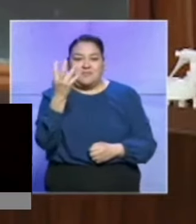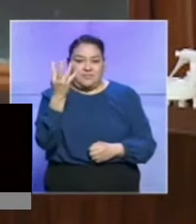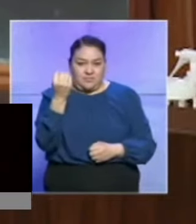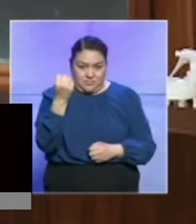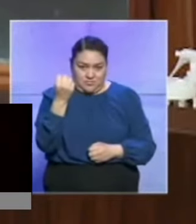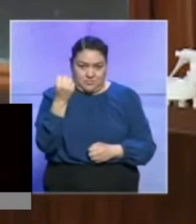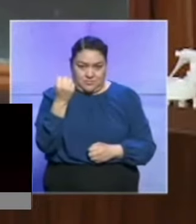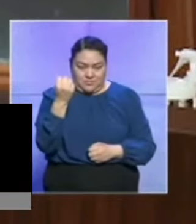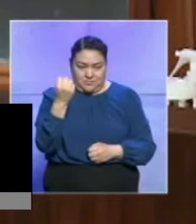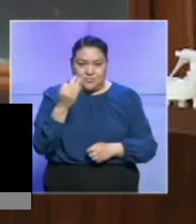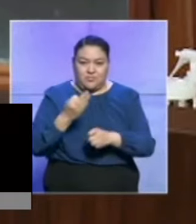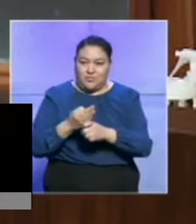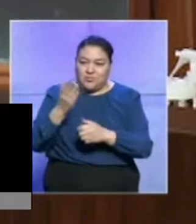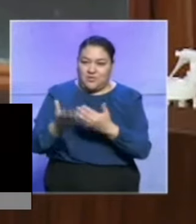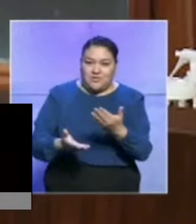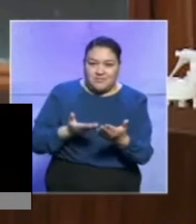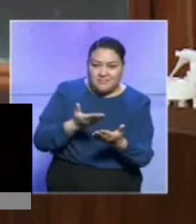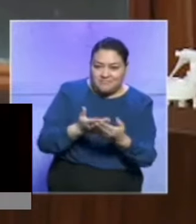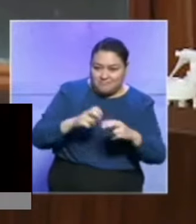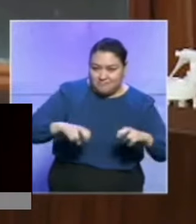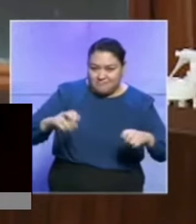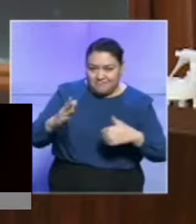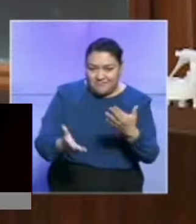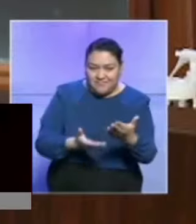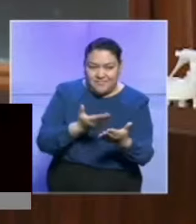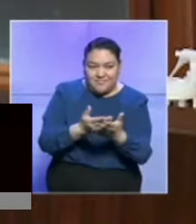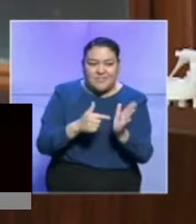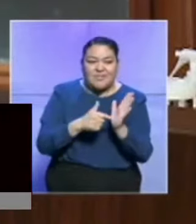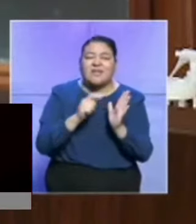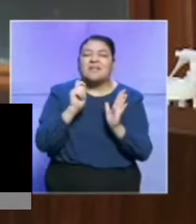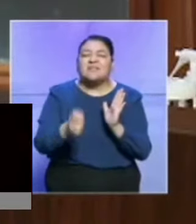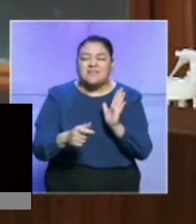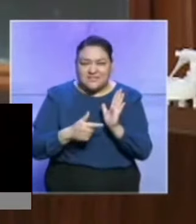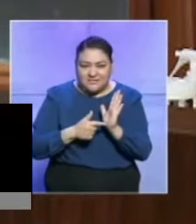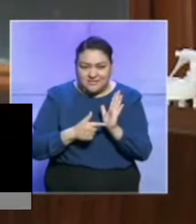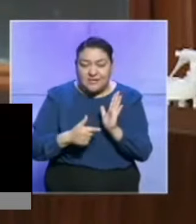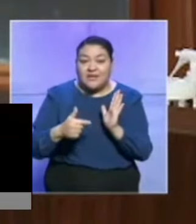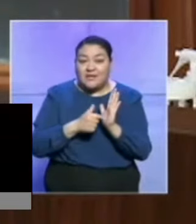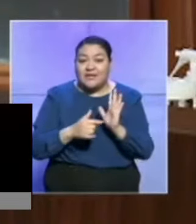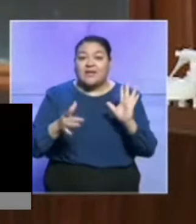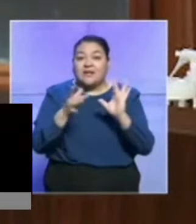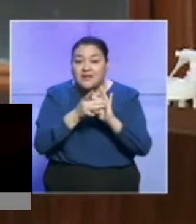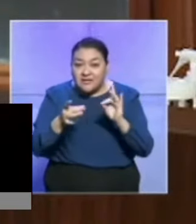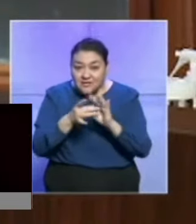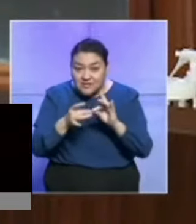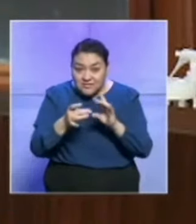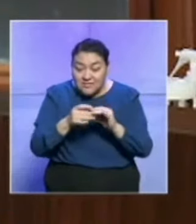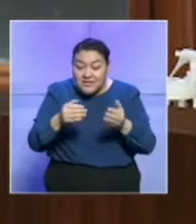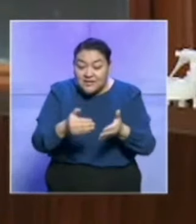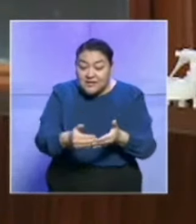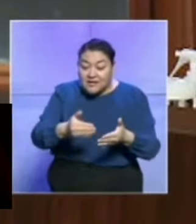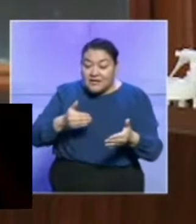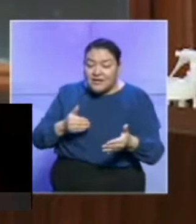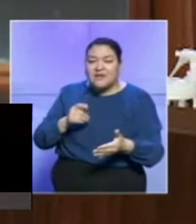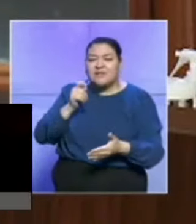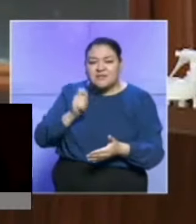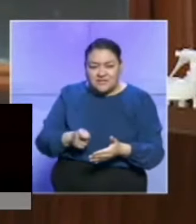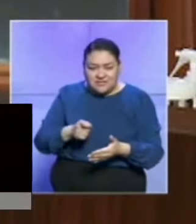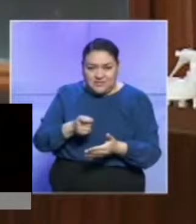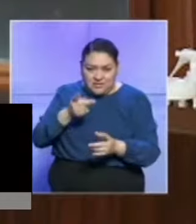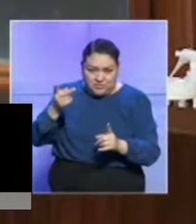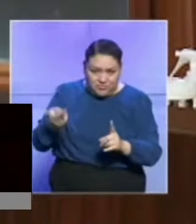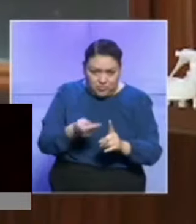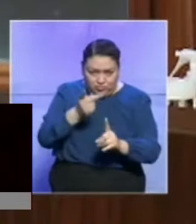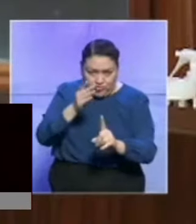lo que está establecido en la Constitución, que dice que en materia electoral no hay suspensión de plazos.